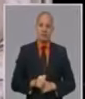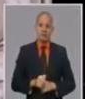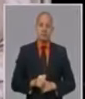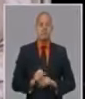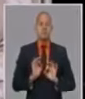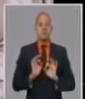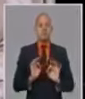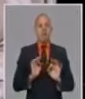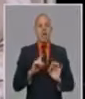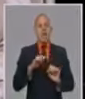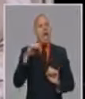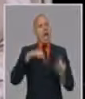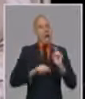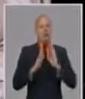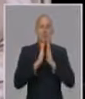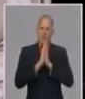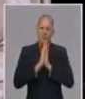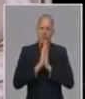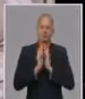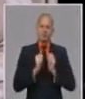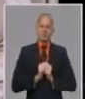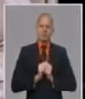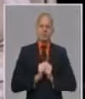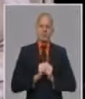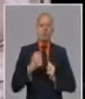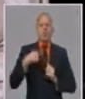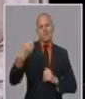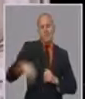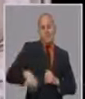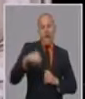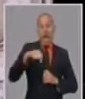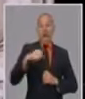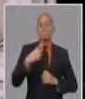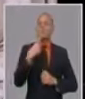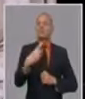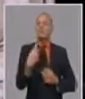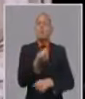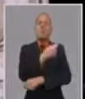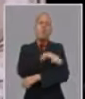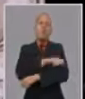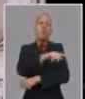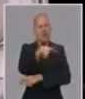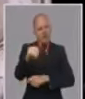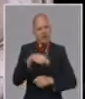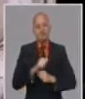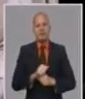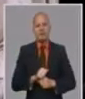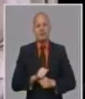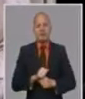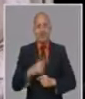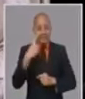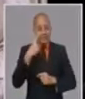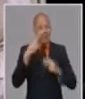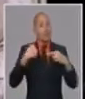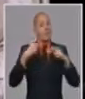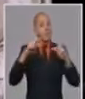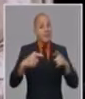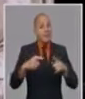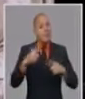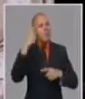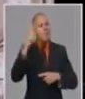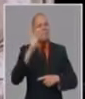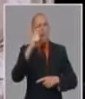de cierta manera haciendo un llamado de atención en esta mesa, una alerta, pero esta alerta es para todos. Esta